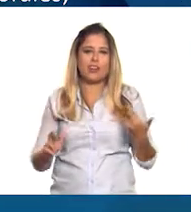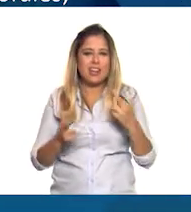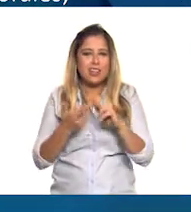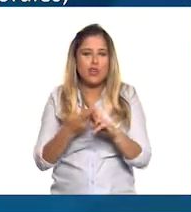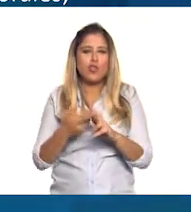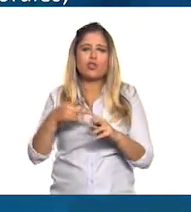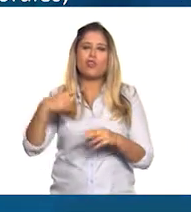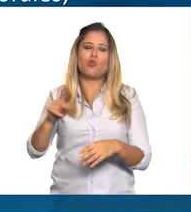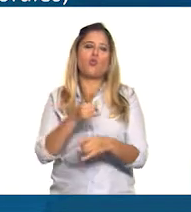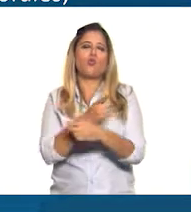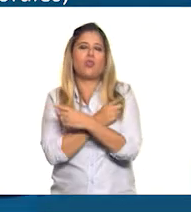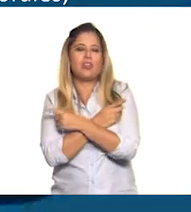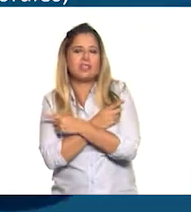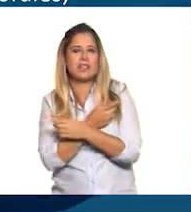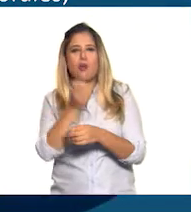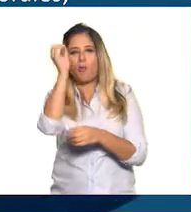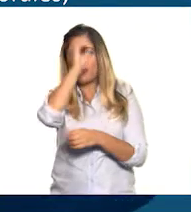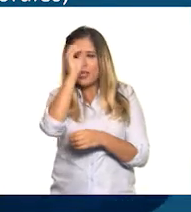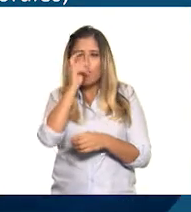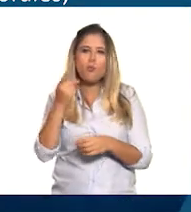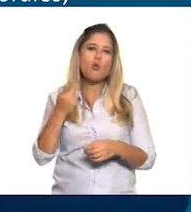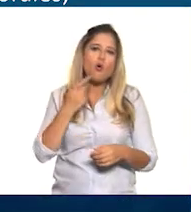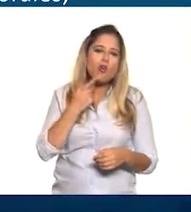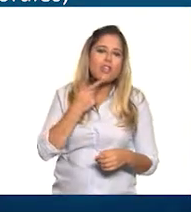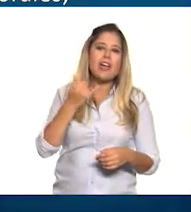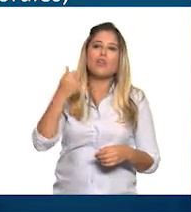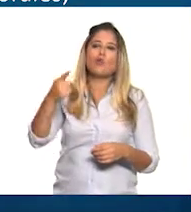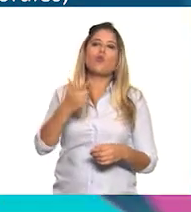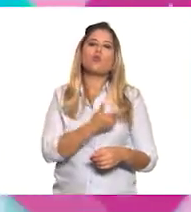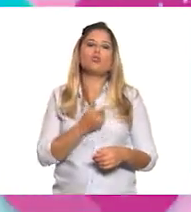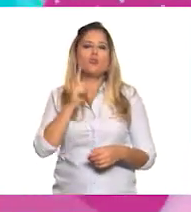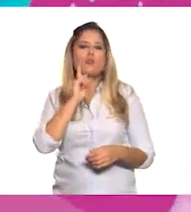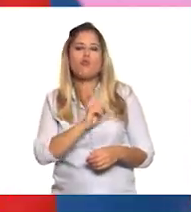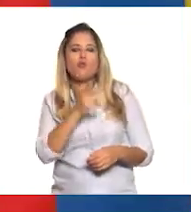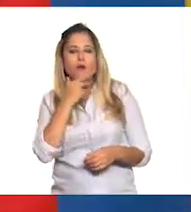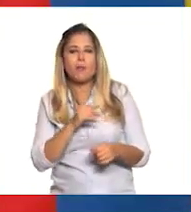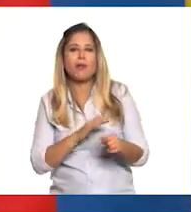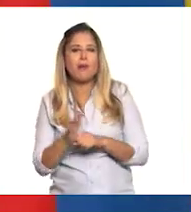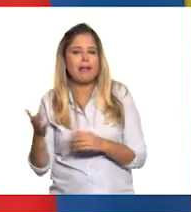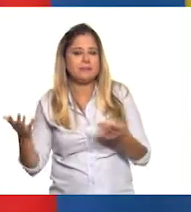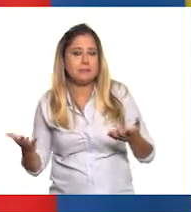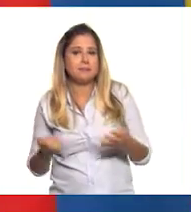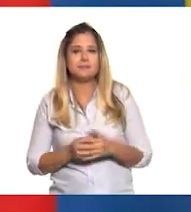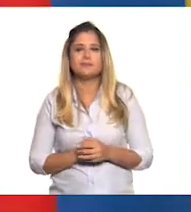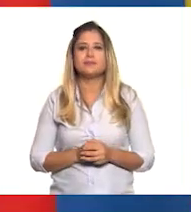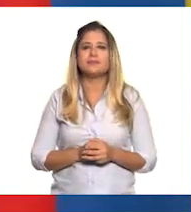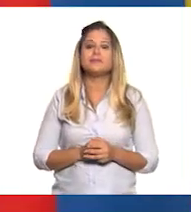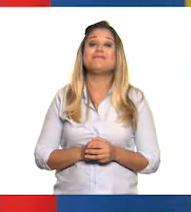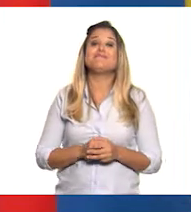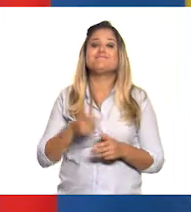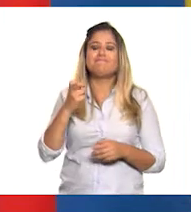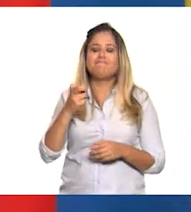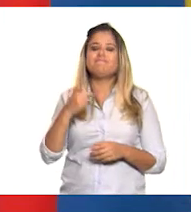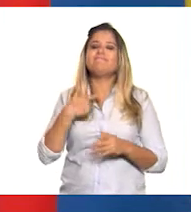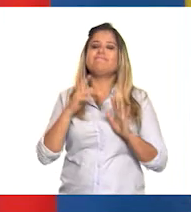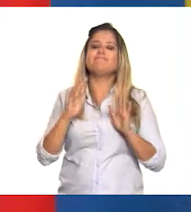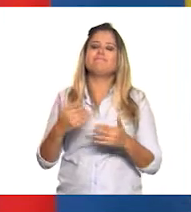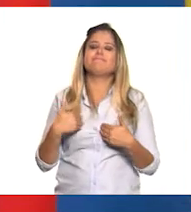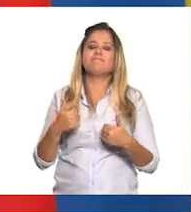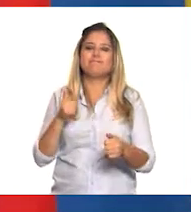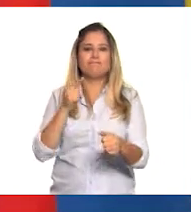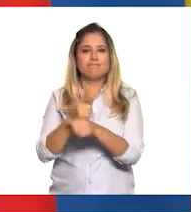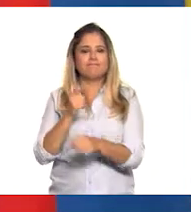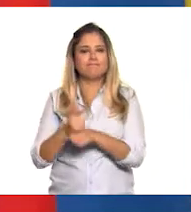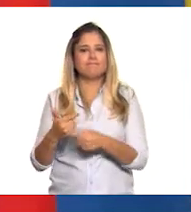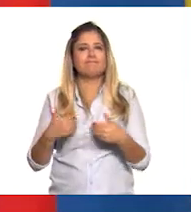morales, opiniones políticas y preferencia sexual. Claro, maestro Francisco, me hace mucho sentido. Creo que todos